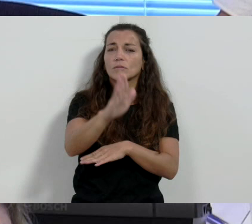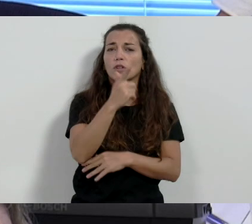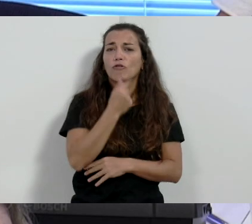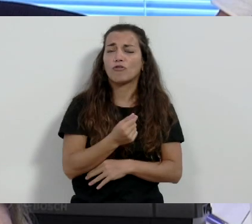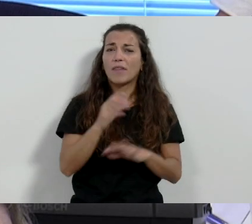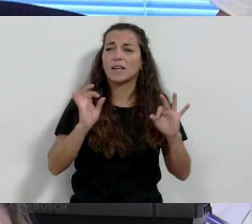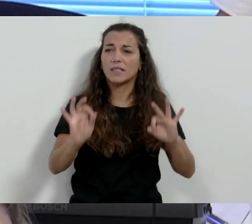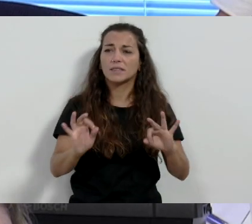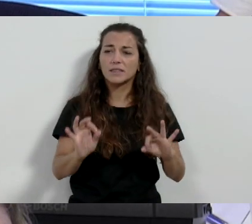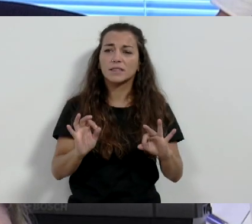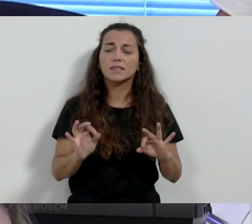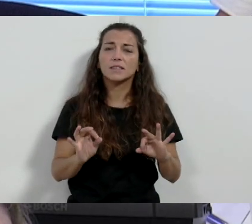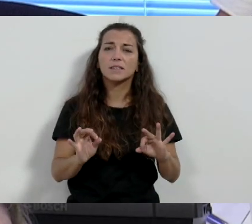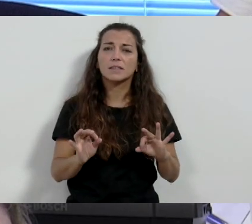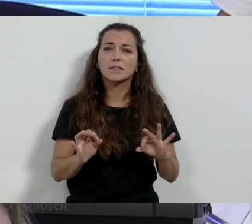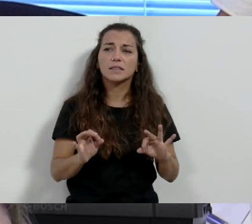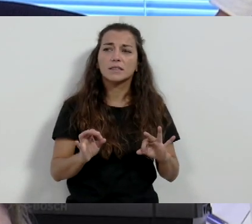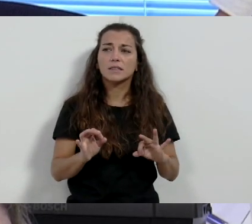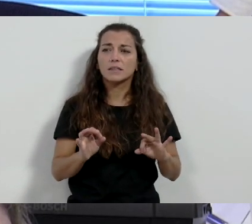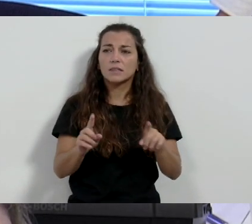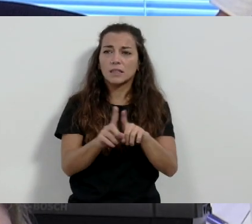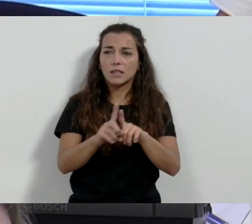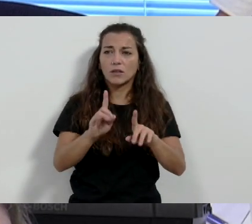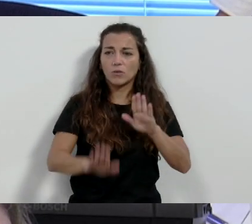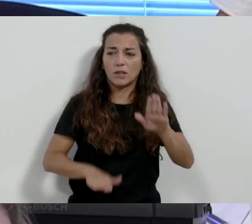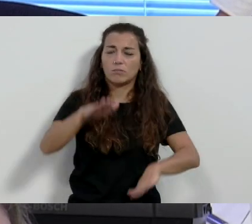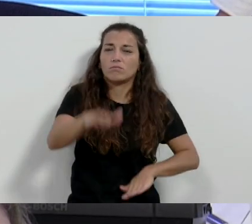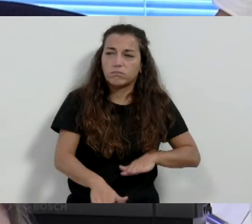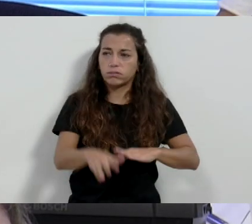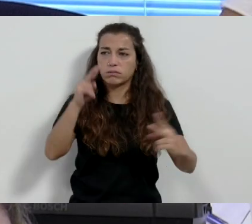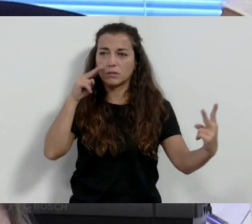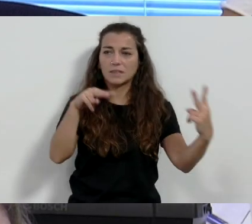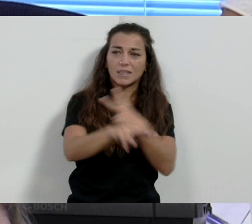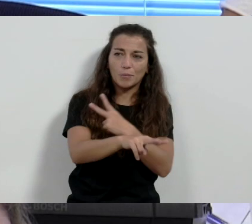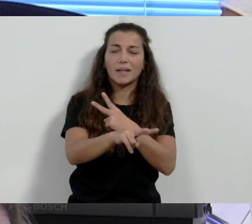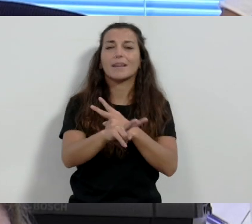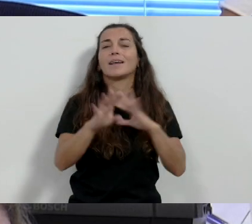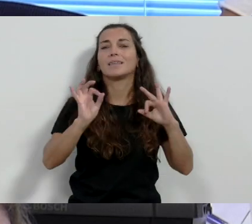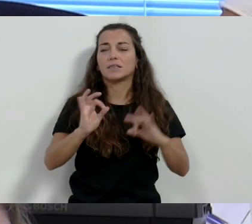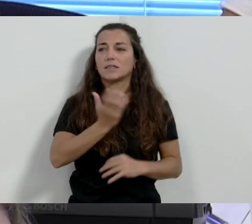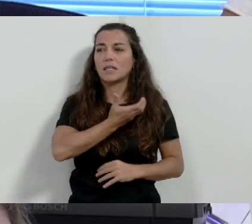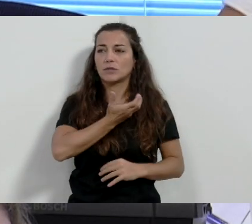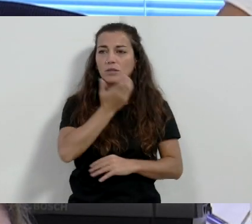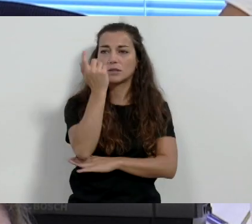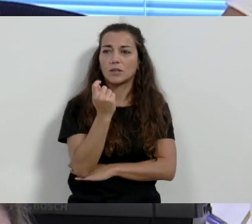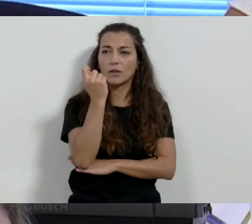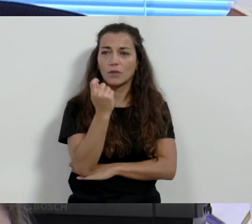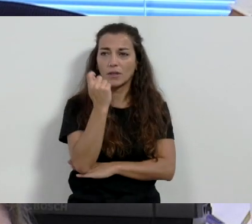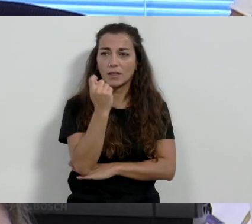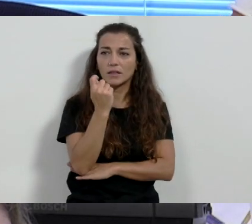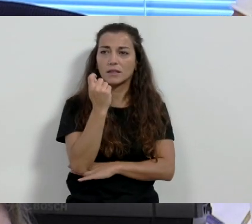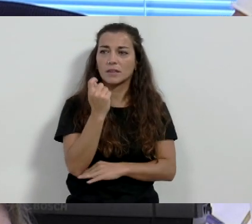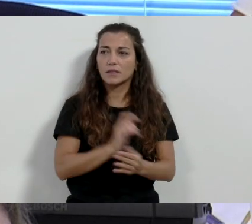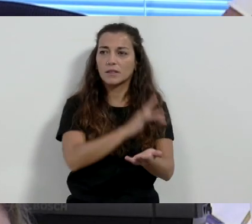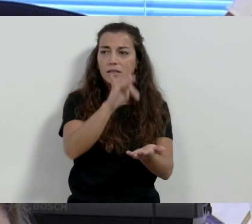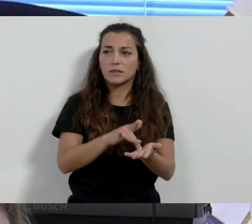viene a dar un paso más en la transparencia del Ayuntamiento de Ciudad Real, como ya tienen otros muchos municipios